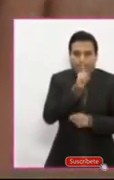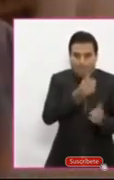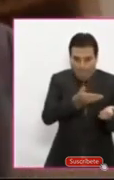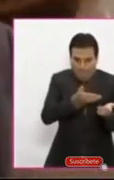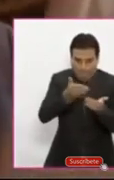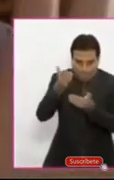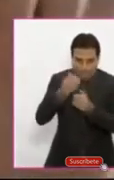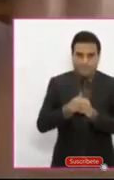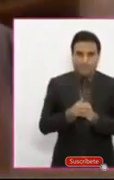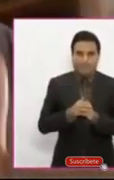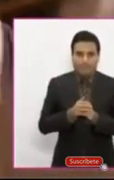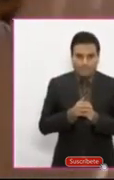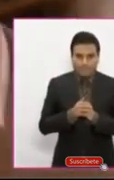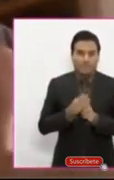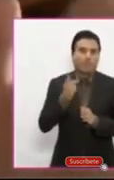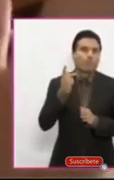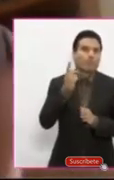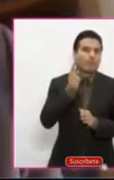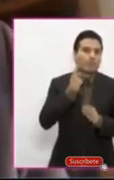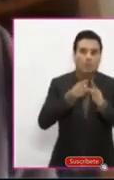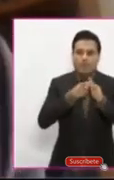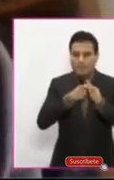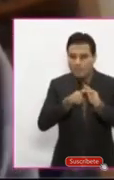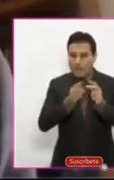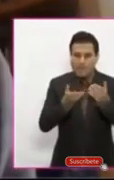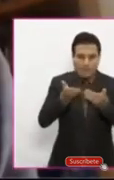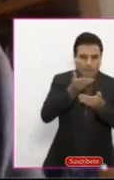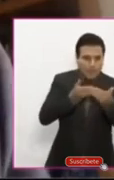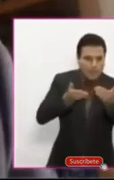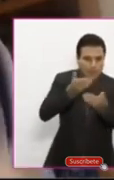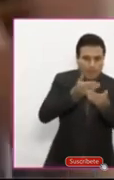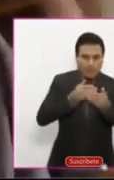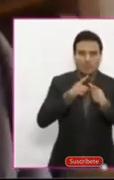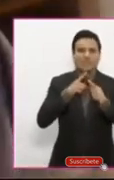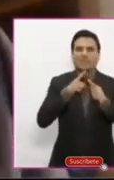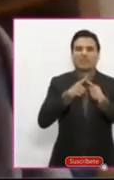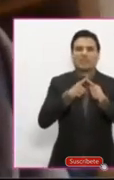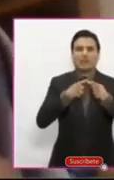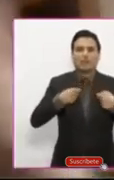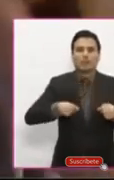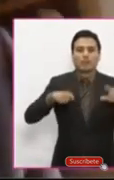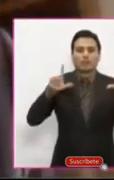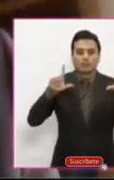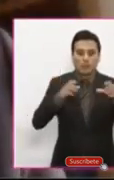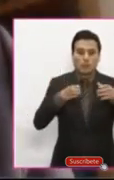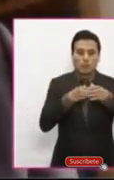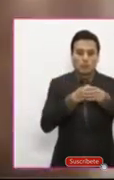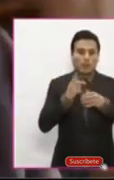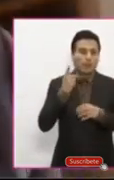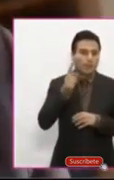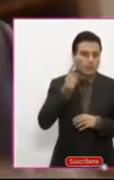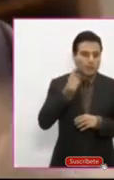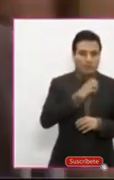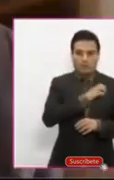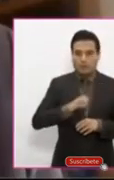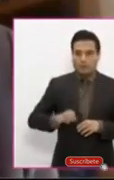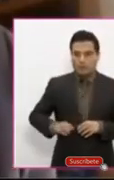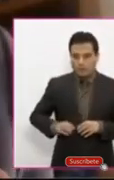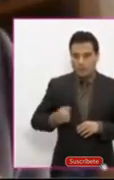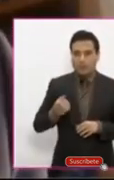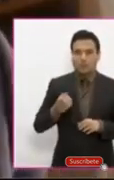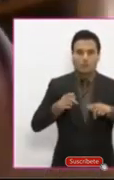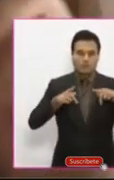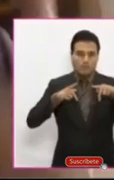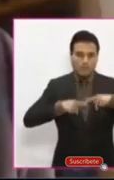el debate político lo deben de protagonizar partidos candidatos ciudadanos medios de